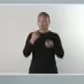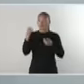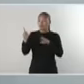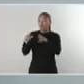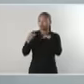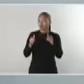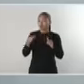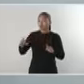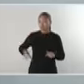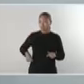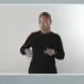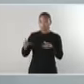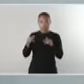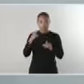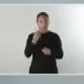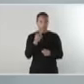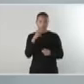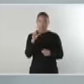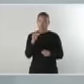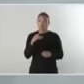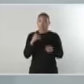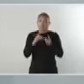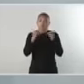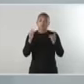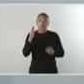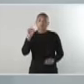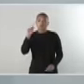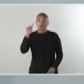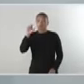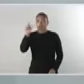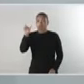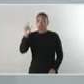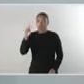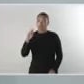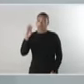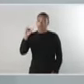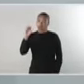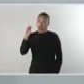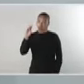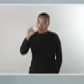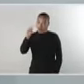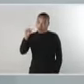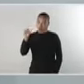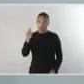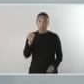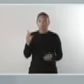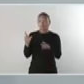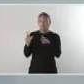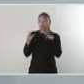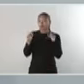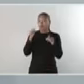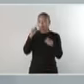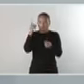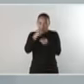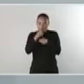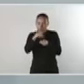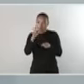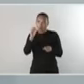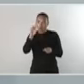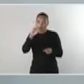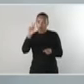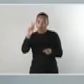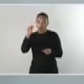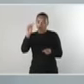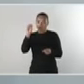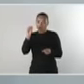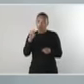A diferencia de Baltasar y cabeza Yo nunca he sido señalado ni por corrupto ni por malandrín a diferencia ellos dos